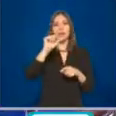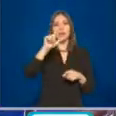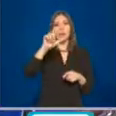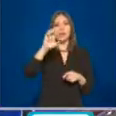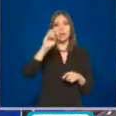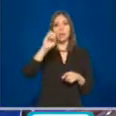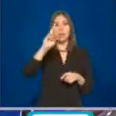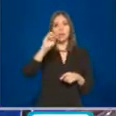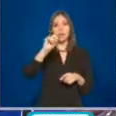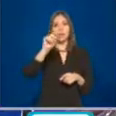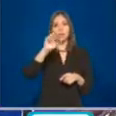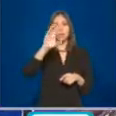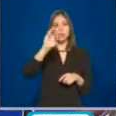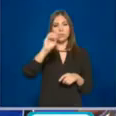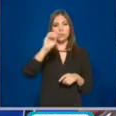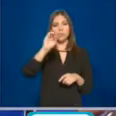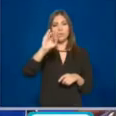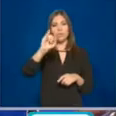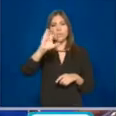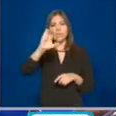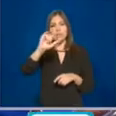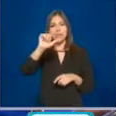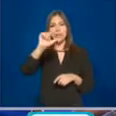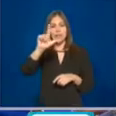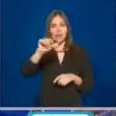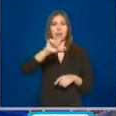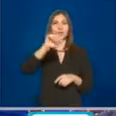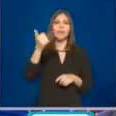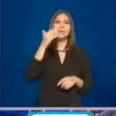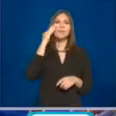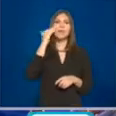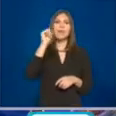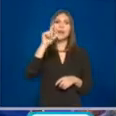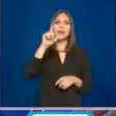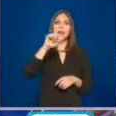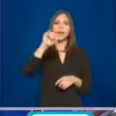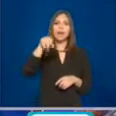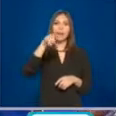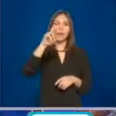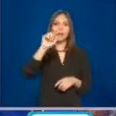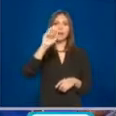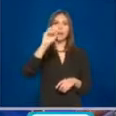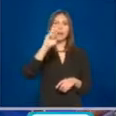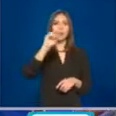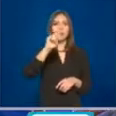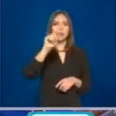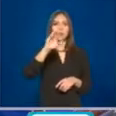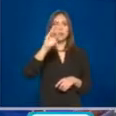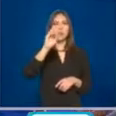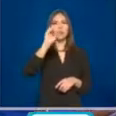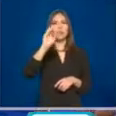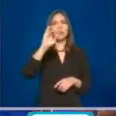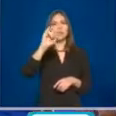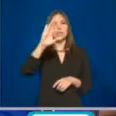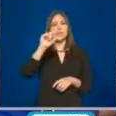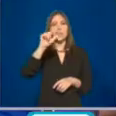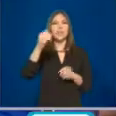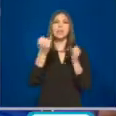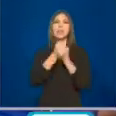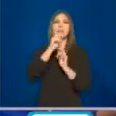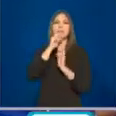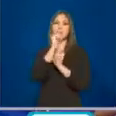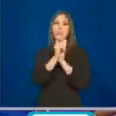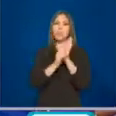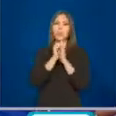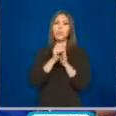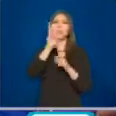Ale Orozco Oficial, una sola O, Ale Orozco Oficial. Ajá. En Facebook, Alejandra Orozco Oficial, mi canal de YouTube, Alejandra Orozco Oficial, y